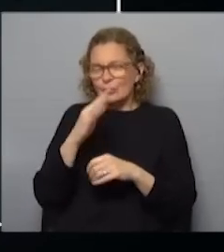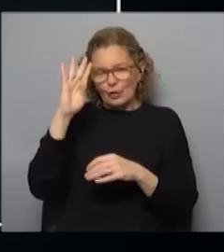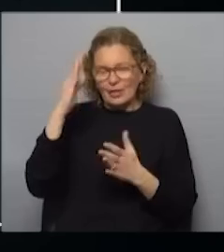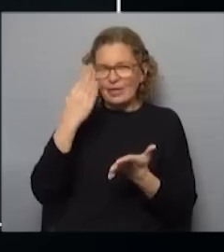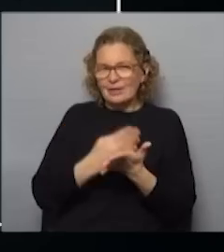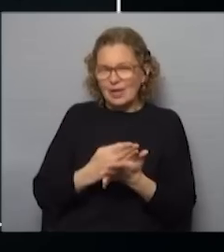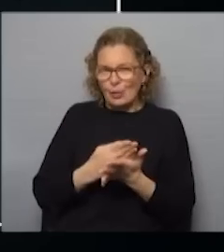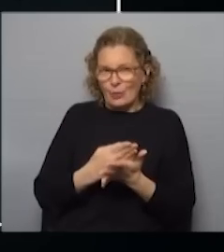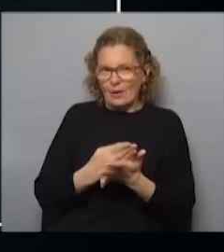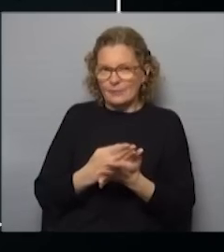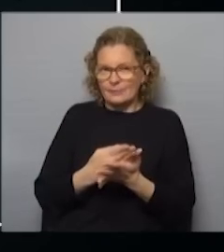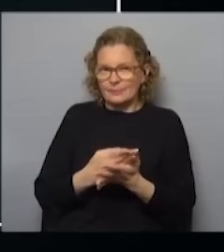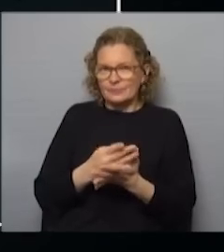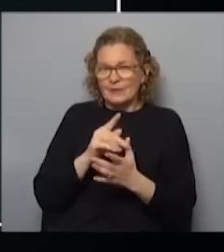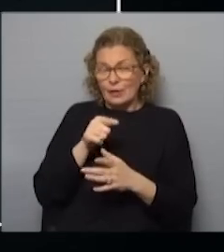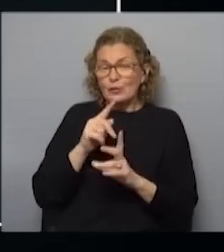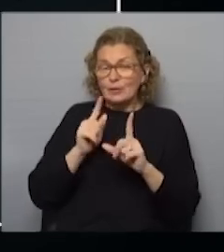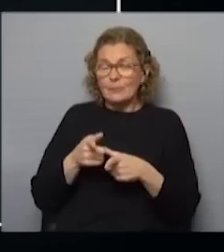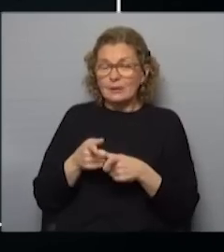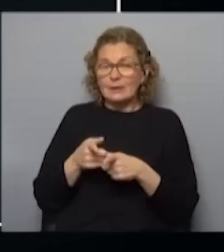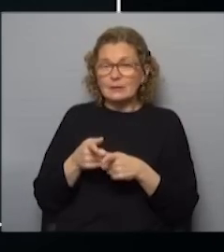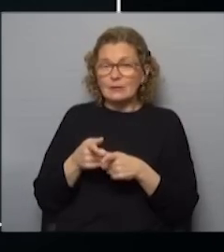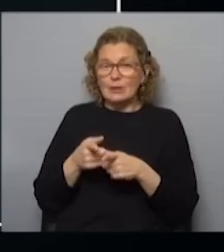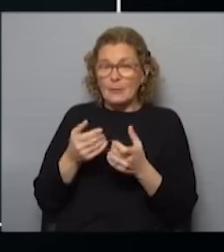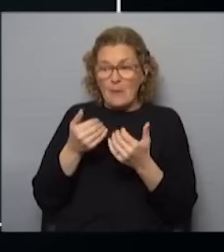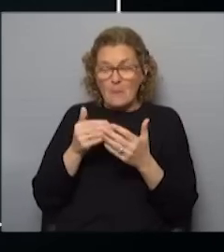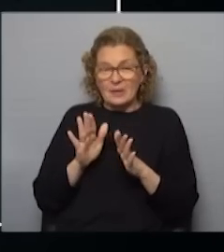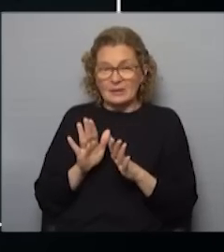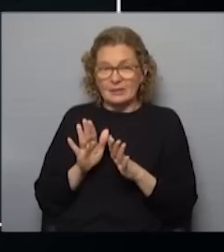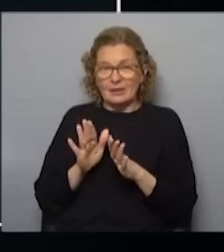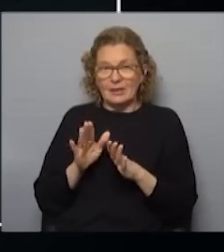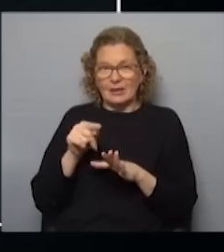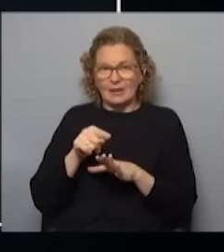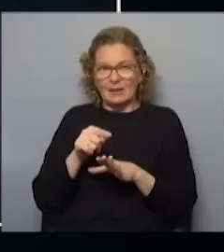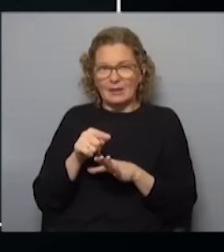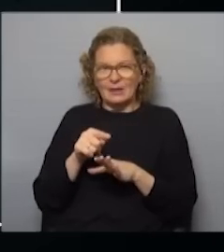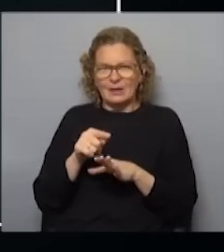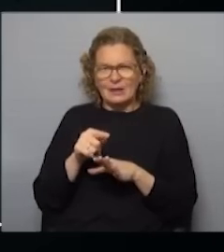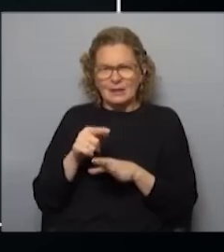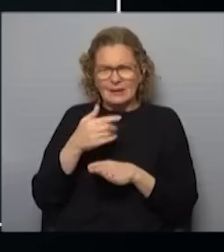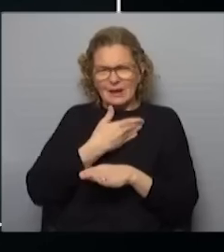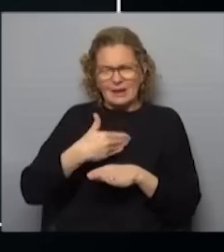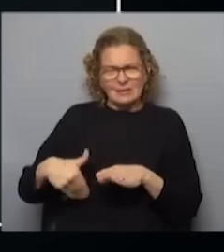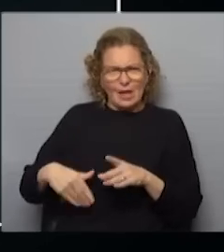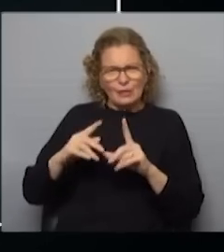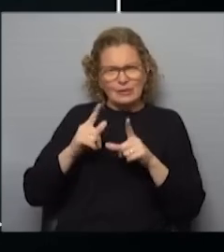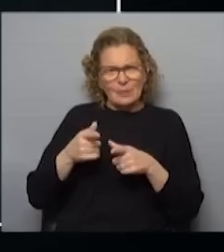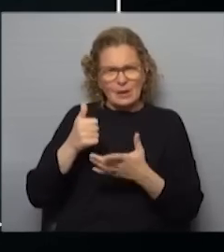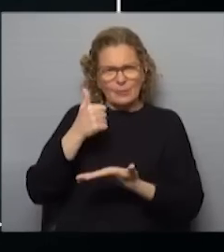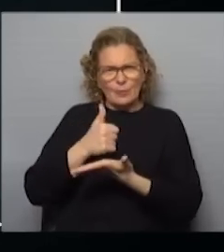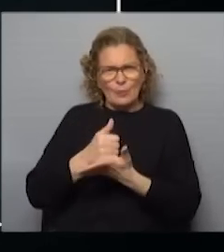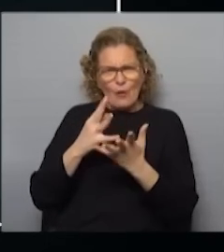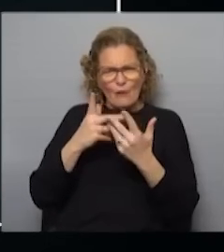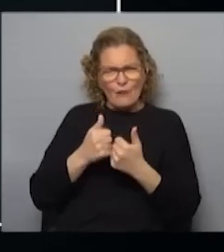dictadura es también este un indicio de que efectivamente el estado operó instaló